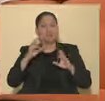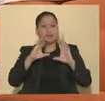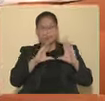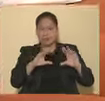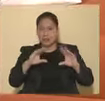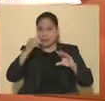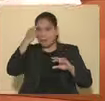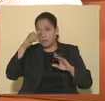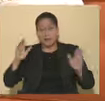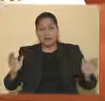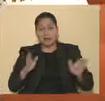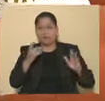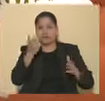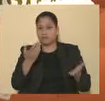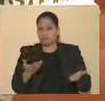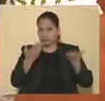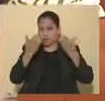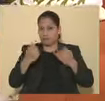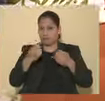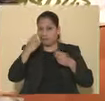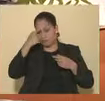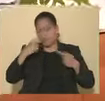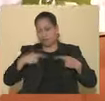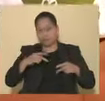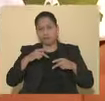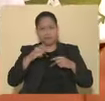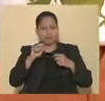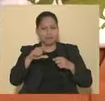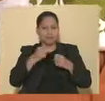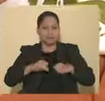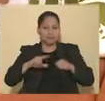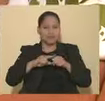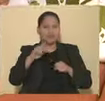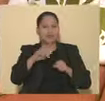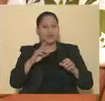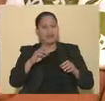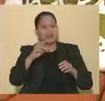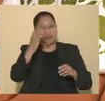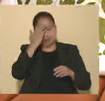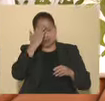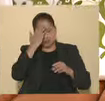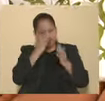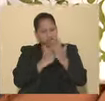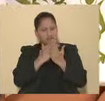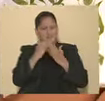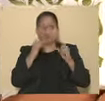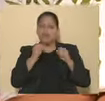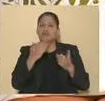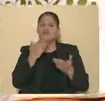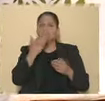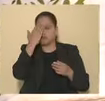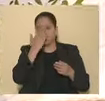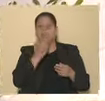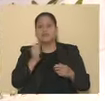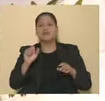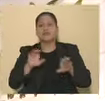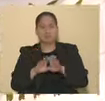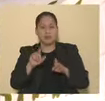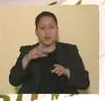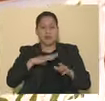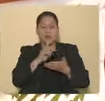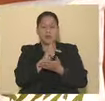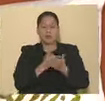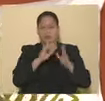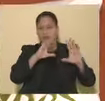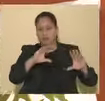capacitación para el impulso de la economía social y esto es fortalece tus conocimientos y habilidades. ¿Cómo? Hay un programa de